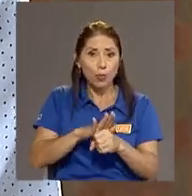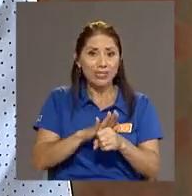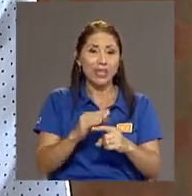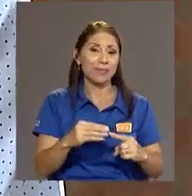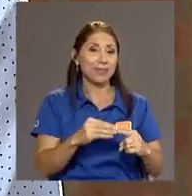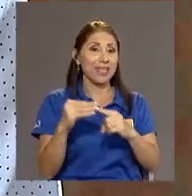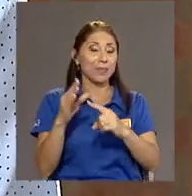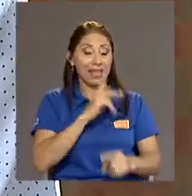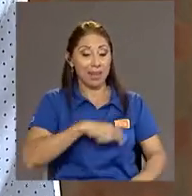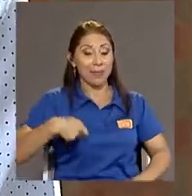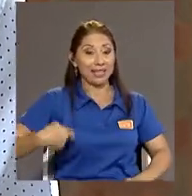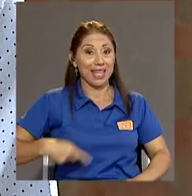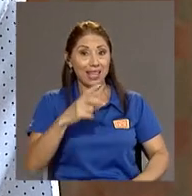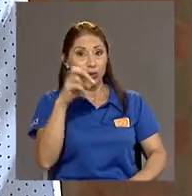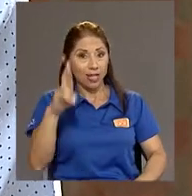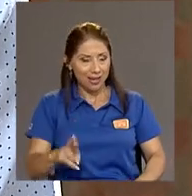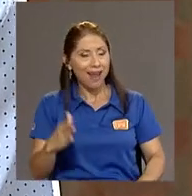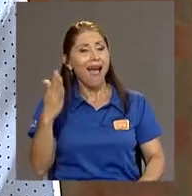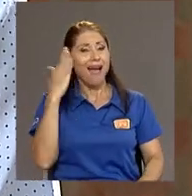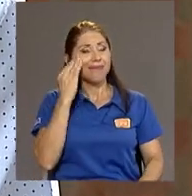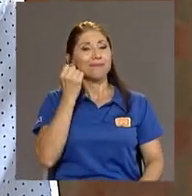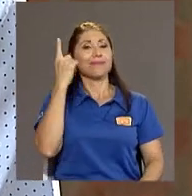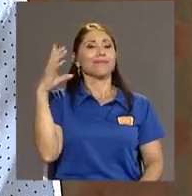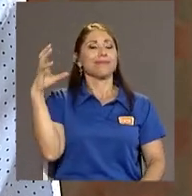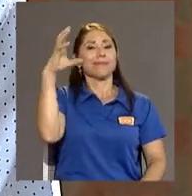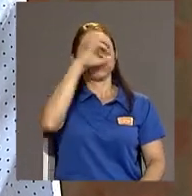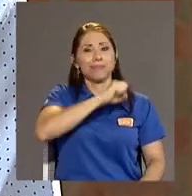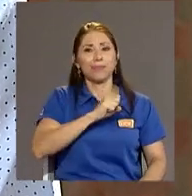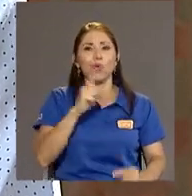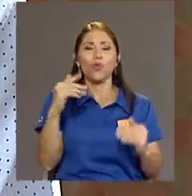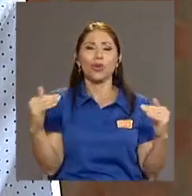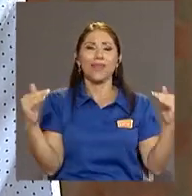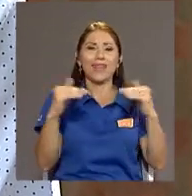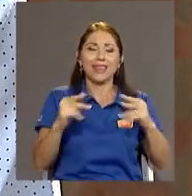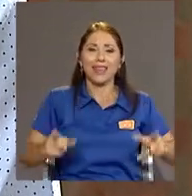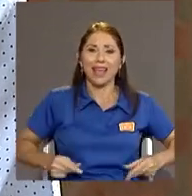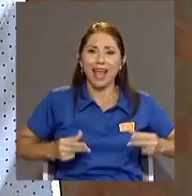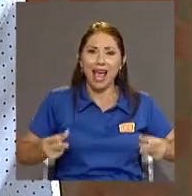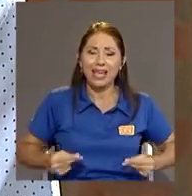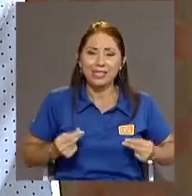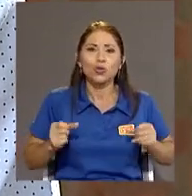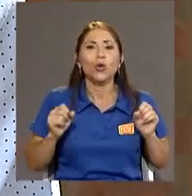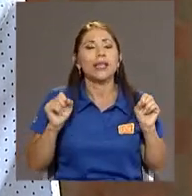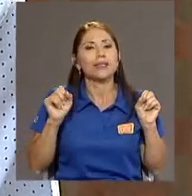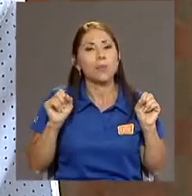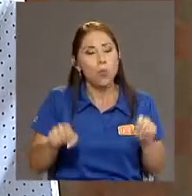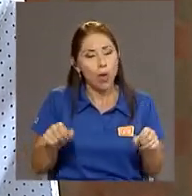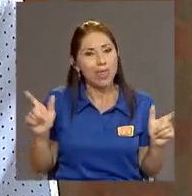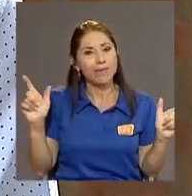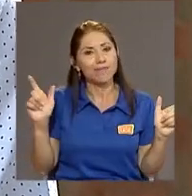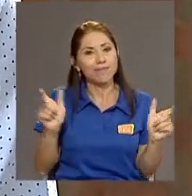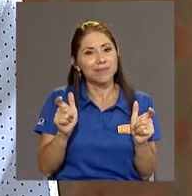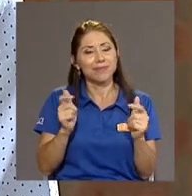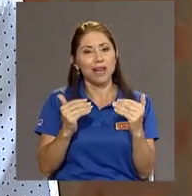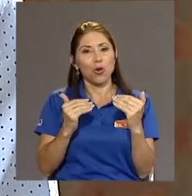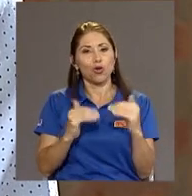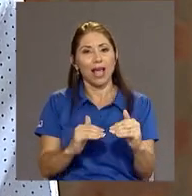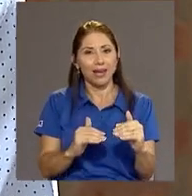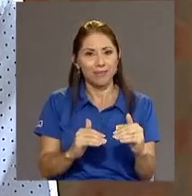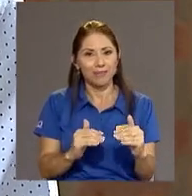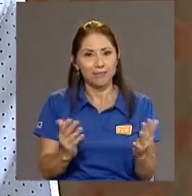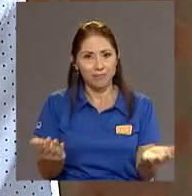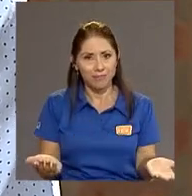está teniendo claro que hay un nivel de gasto que es muy posible recortar, que no es